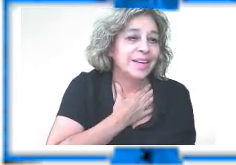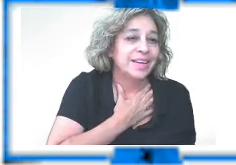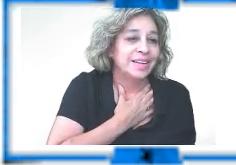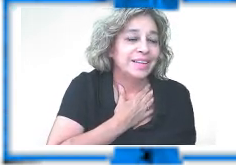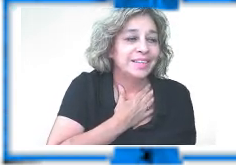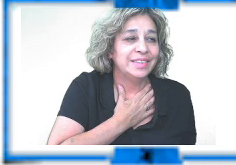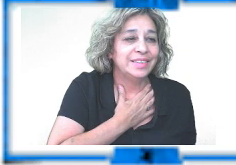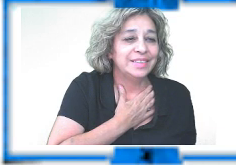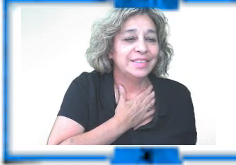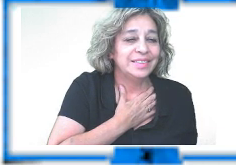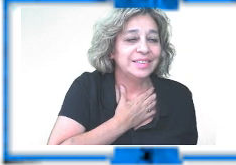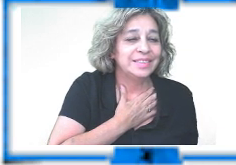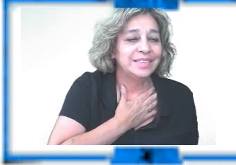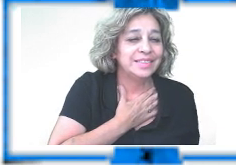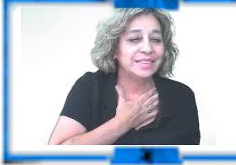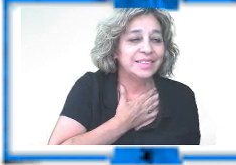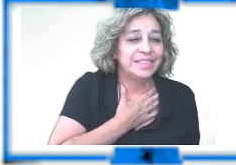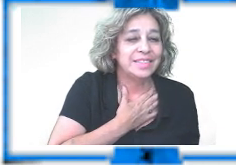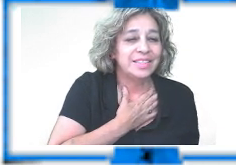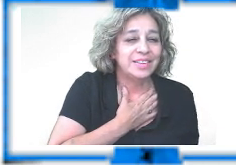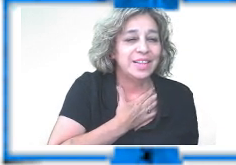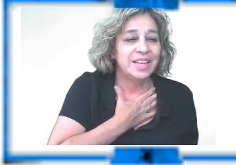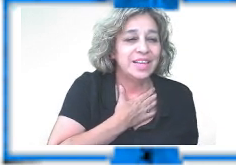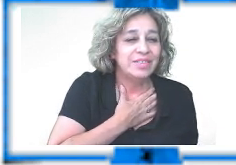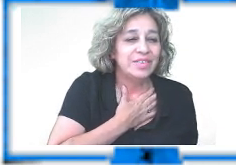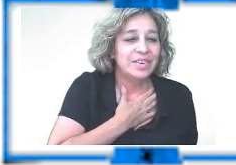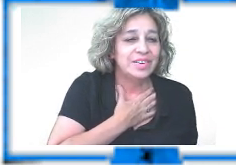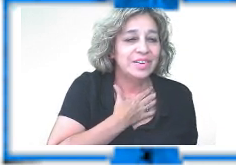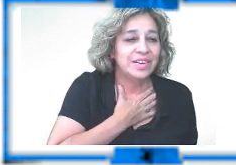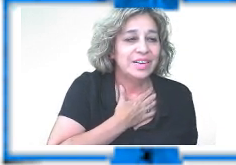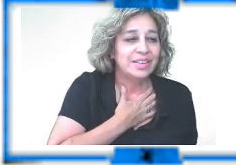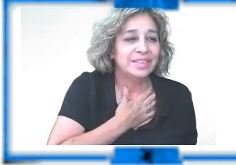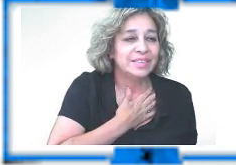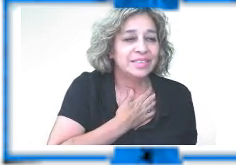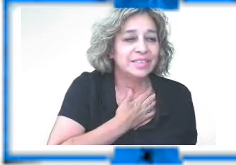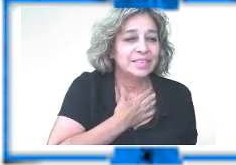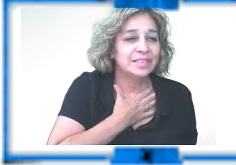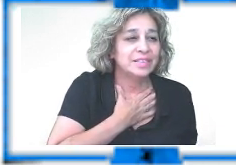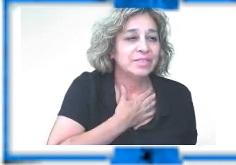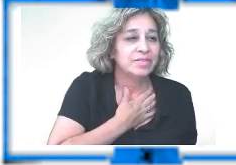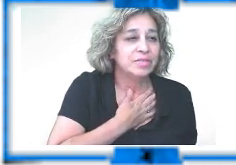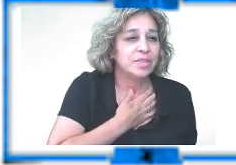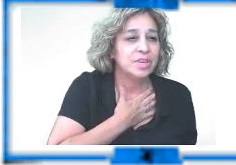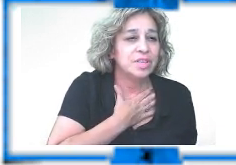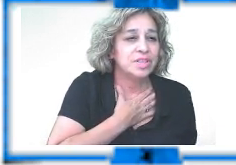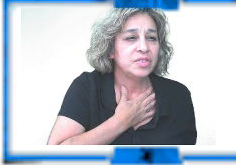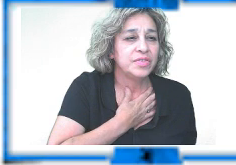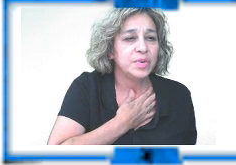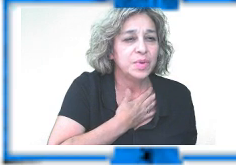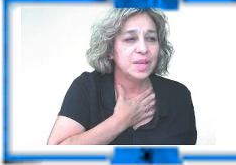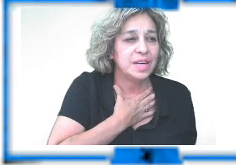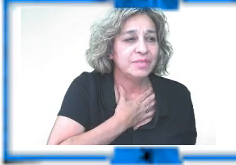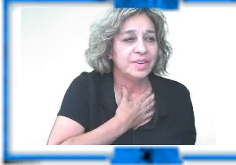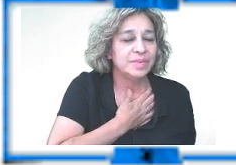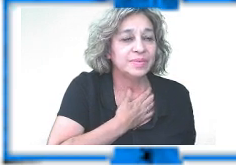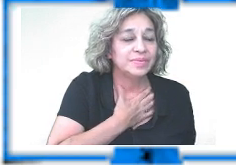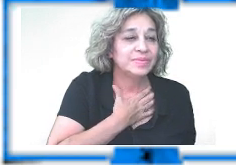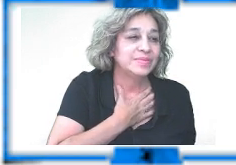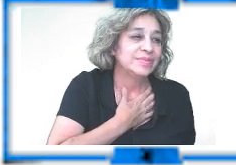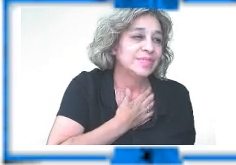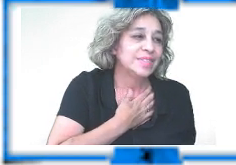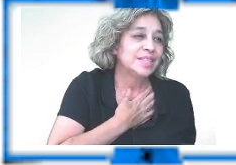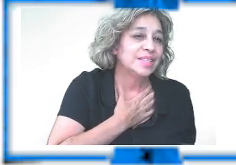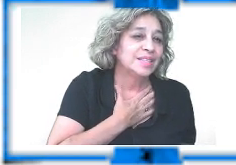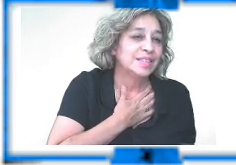Felicidades okay. Por esta entrevista, Wilmer. Gracias, Alberto Dávila, por la so entrevista al doctor Alfredo Jalife. Hola, Wilmer. Aquí en México, esto